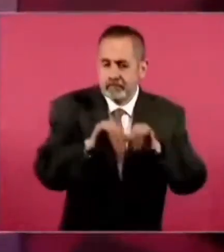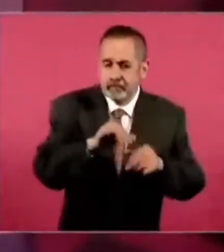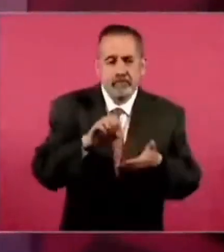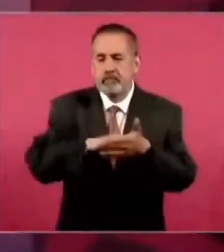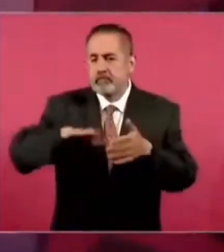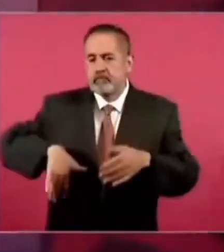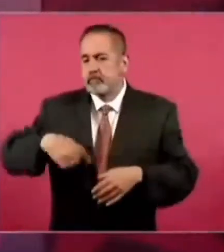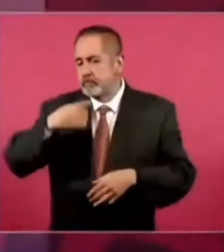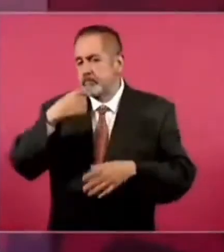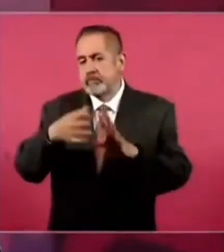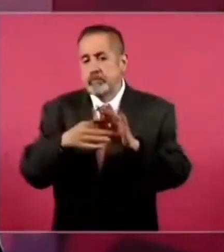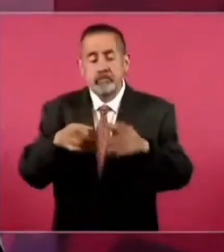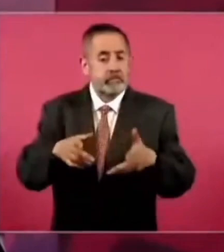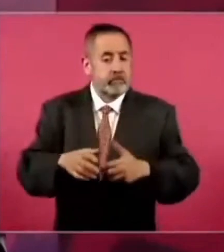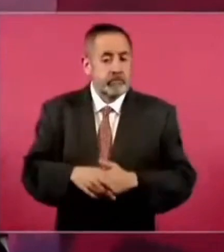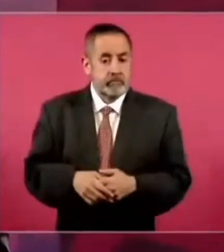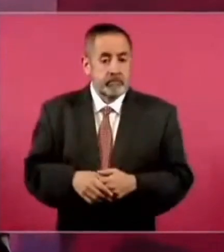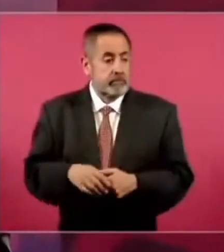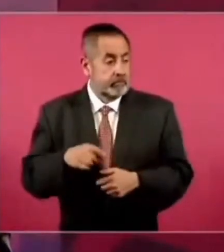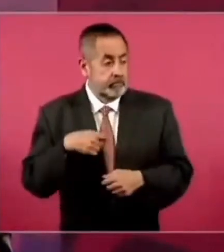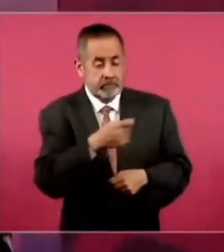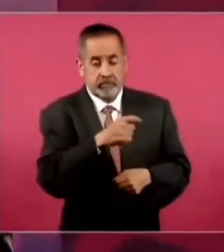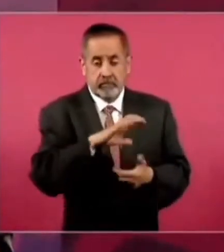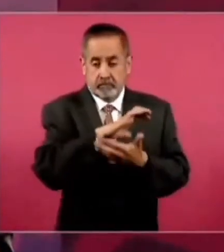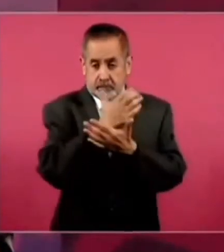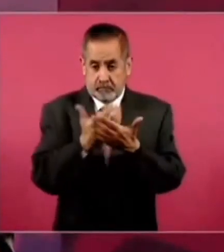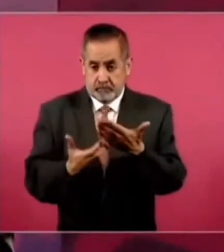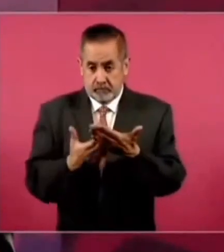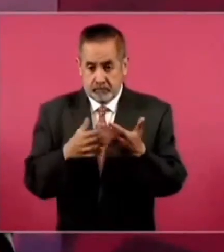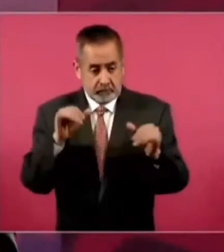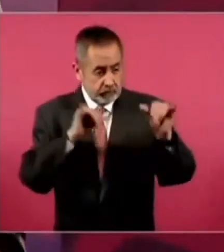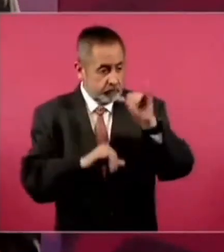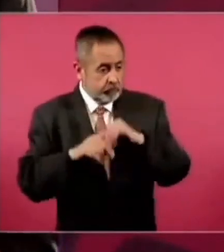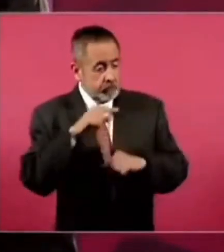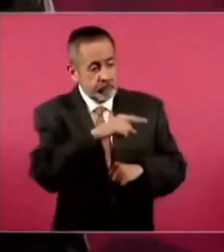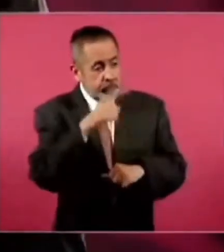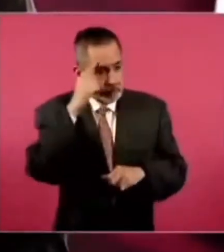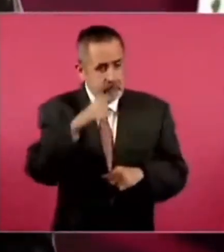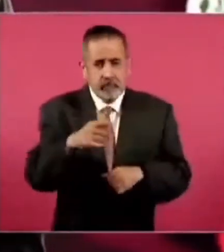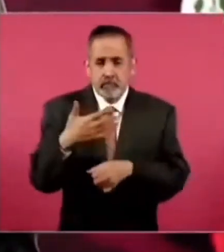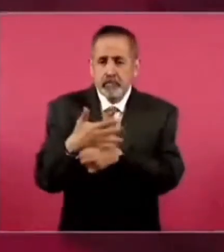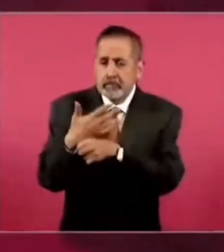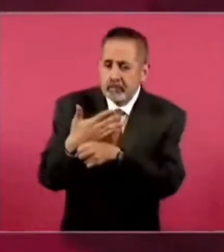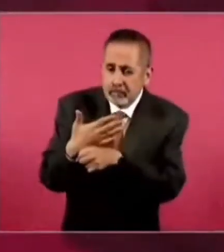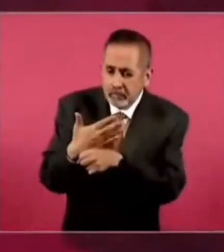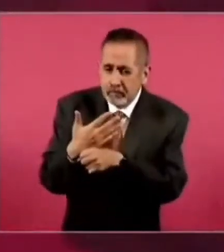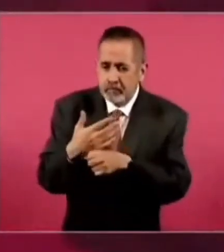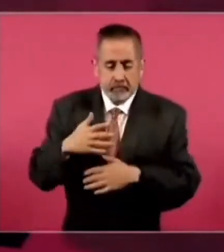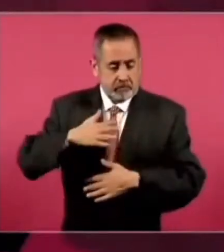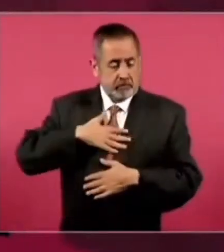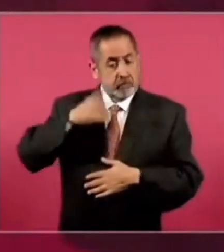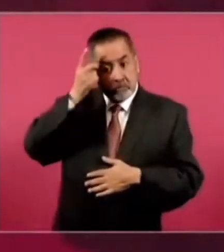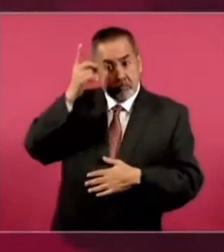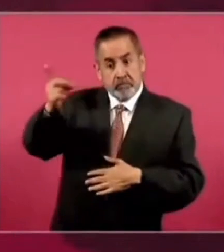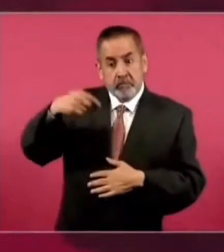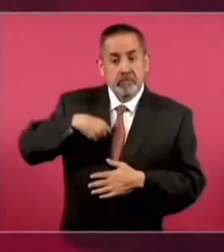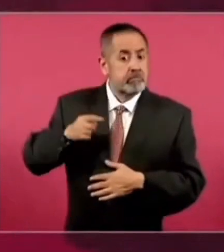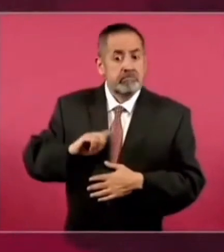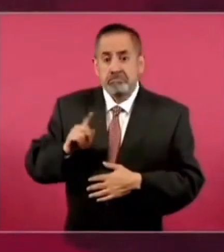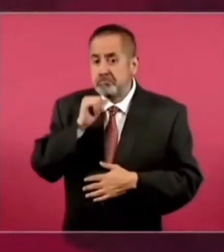que hay contratos hasta para ambulancias que no son del